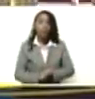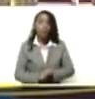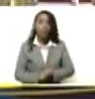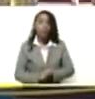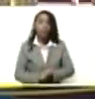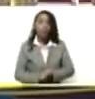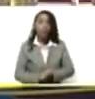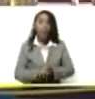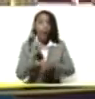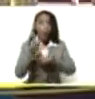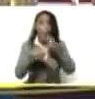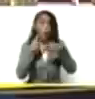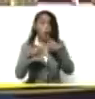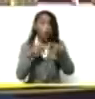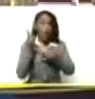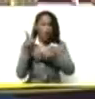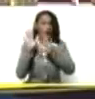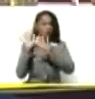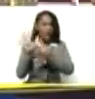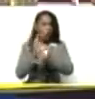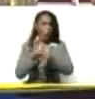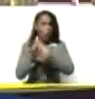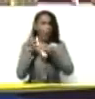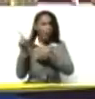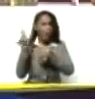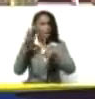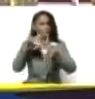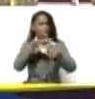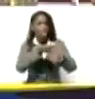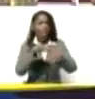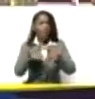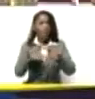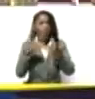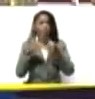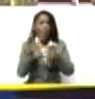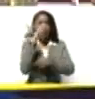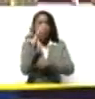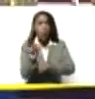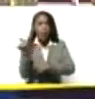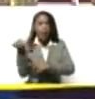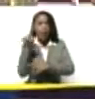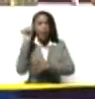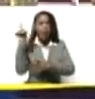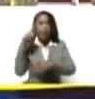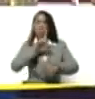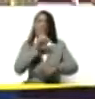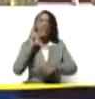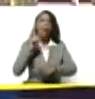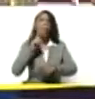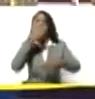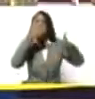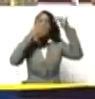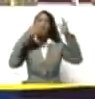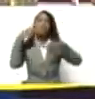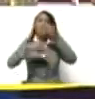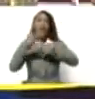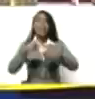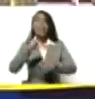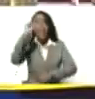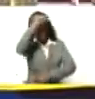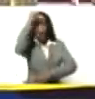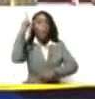eso política hacer política amenazar una refinería de un país eso se llama terrorismo y es lo que hace leopoldo